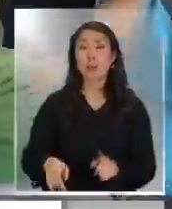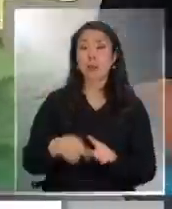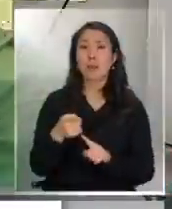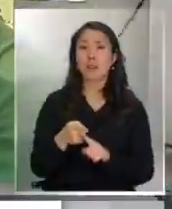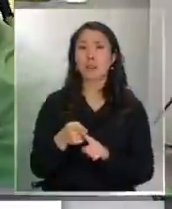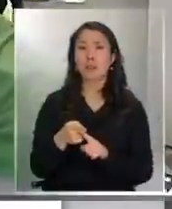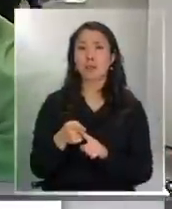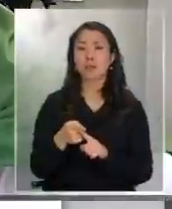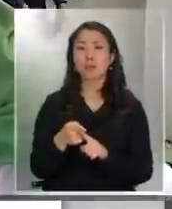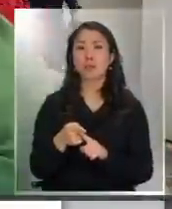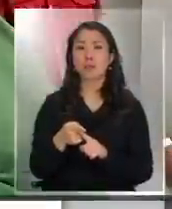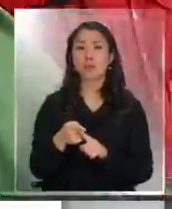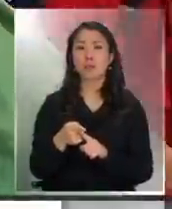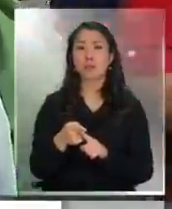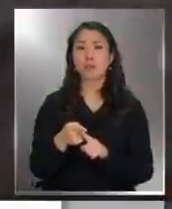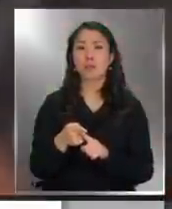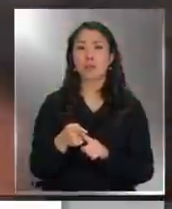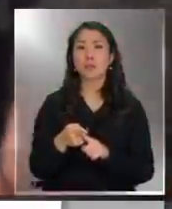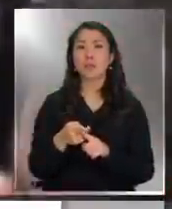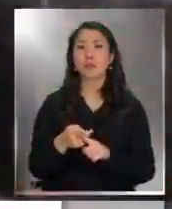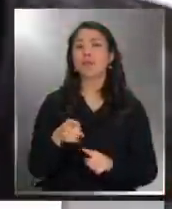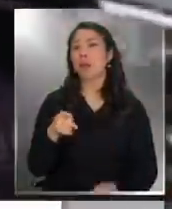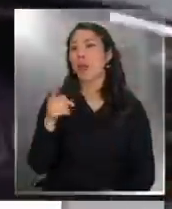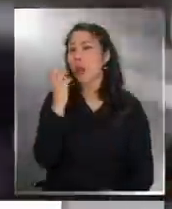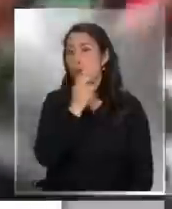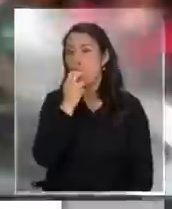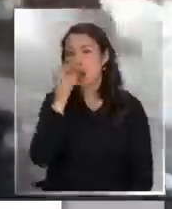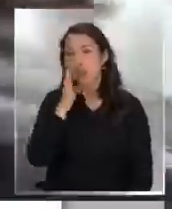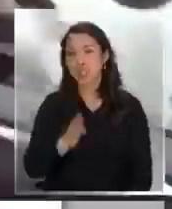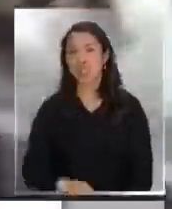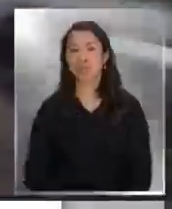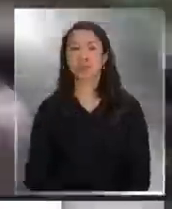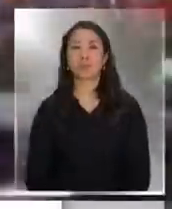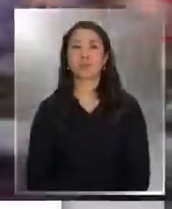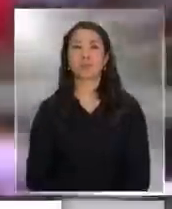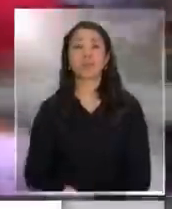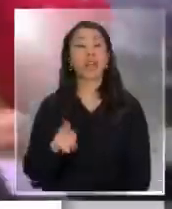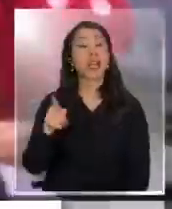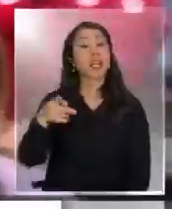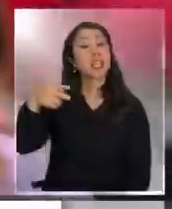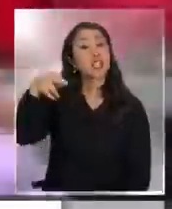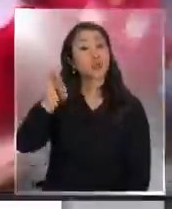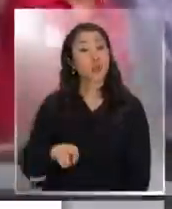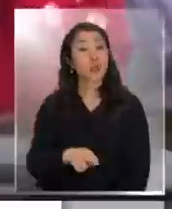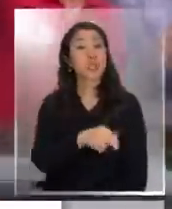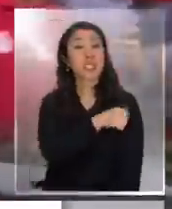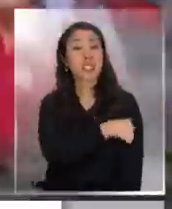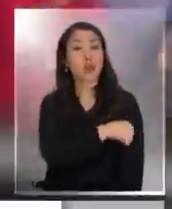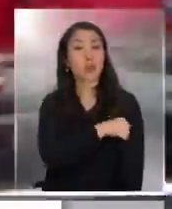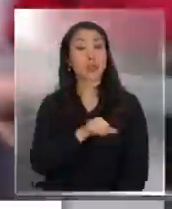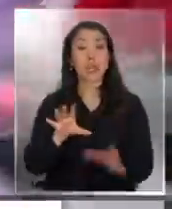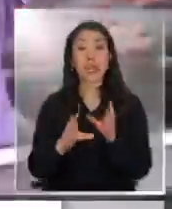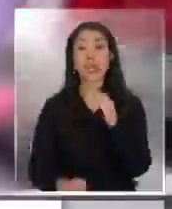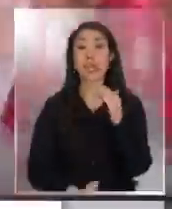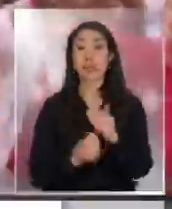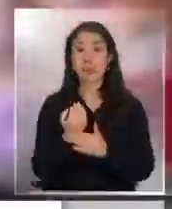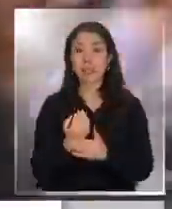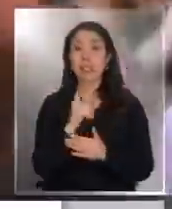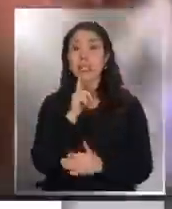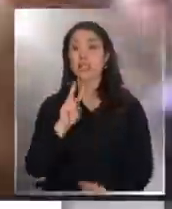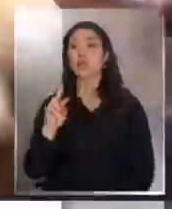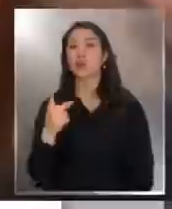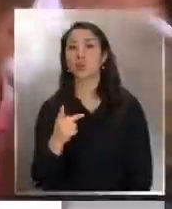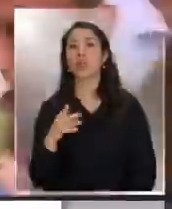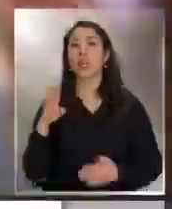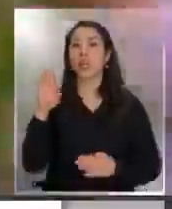e agora reafirmou no segundo turno. En Moema, en la zona sur de Sao Paulo, ya a las 10 de la mañana fue el turno del candidato